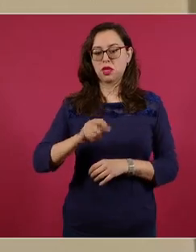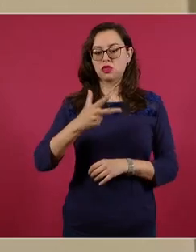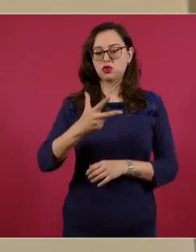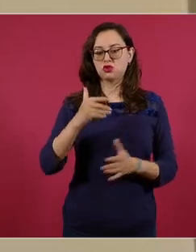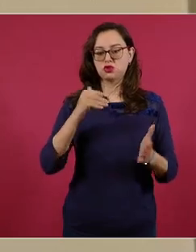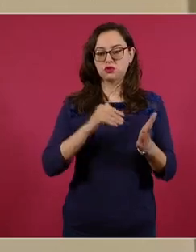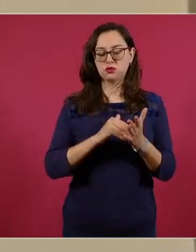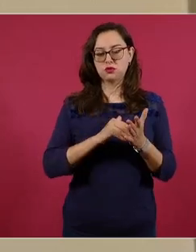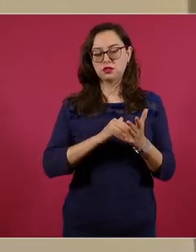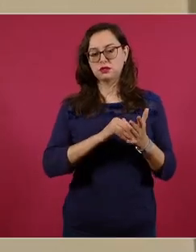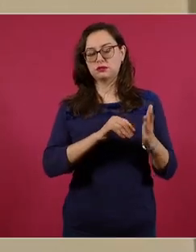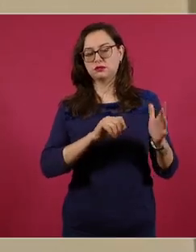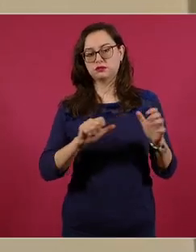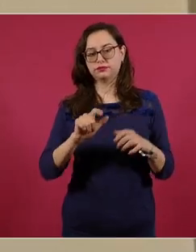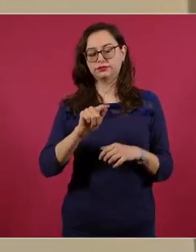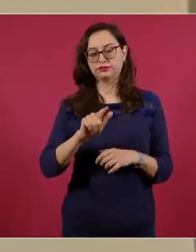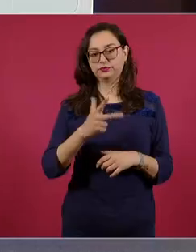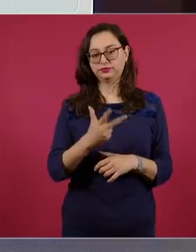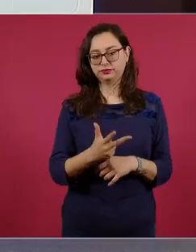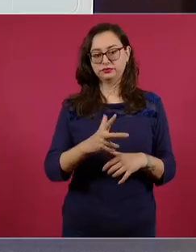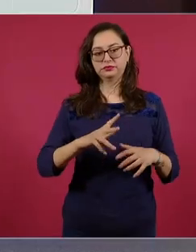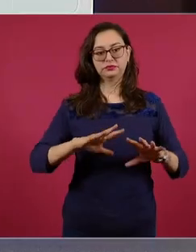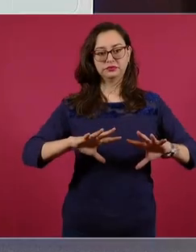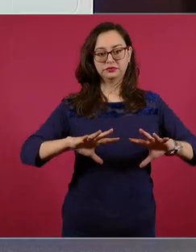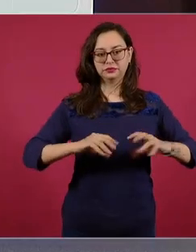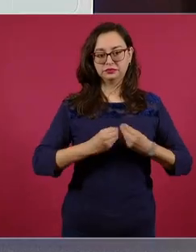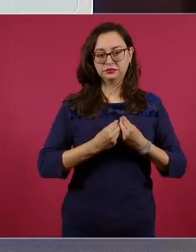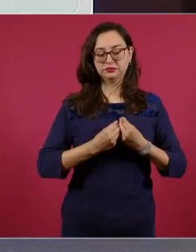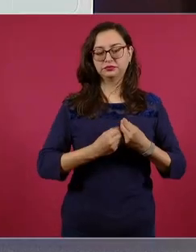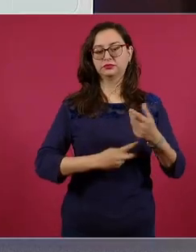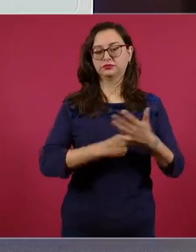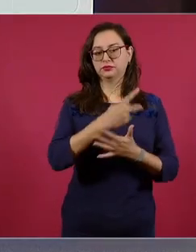28.967 apoyos, viviendas, obras, programas,